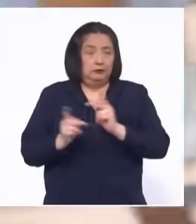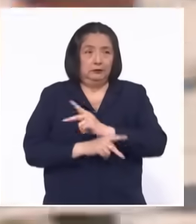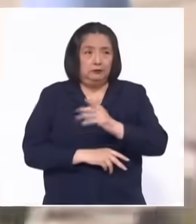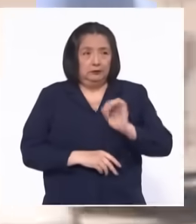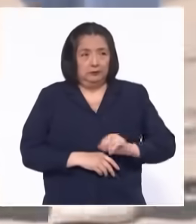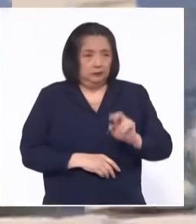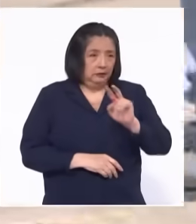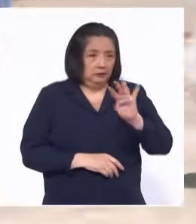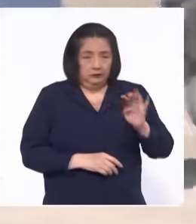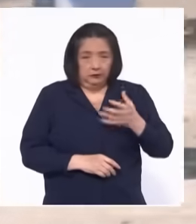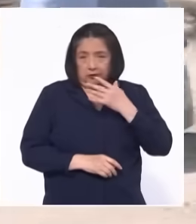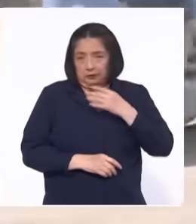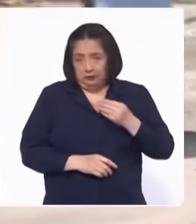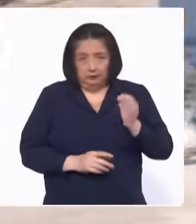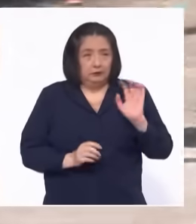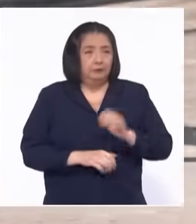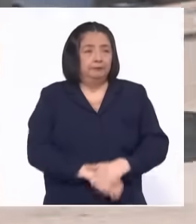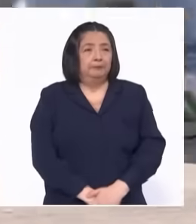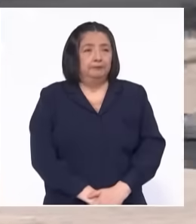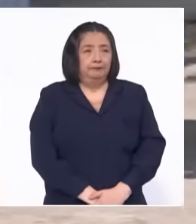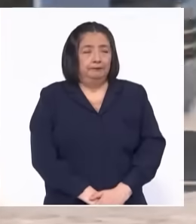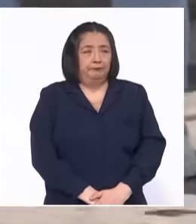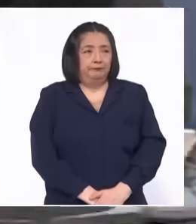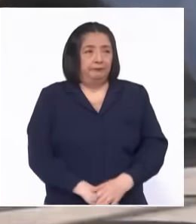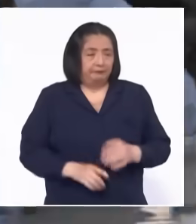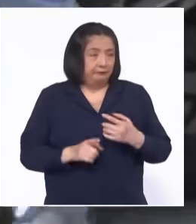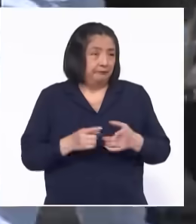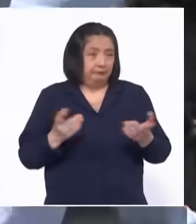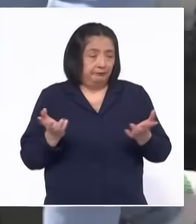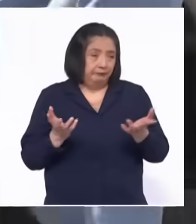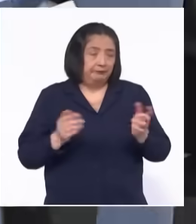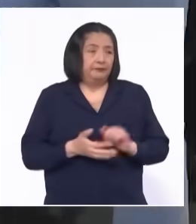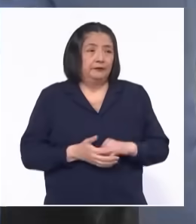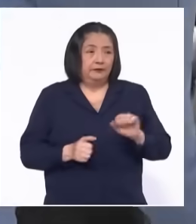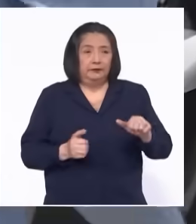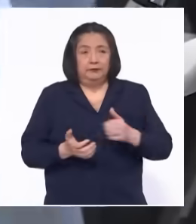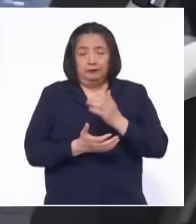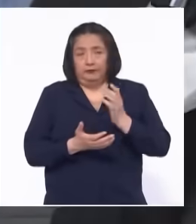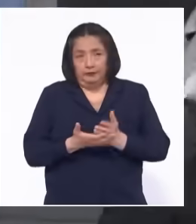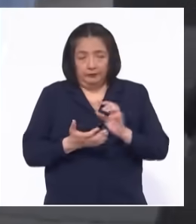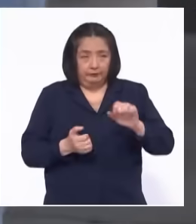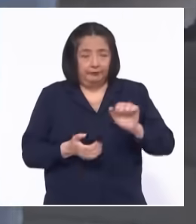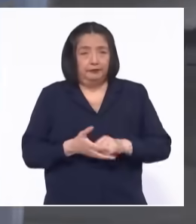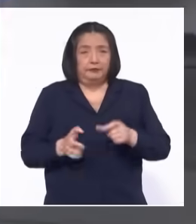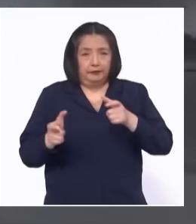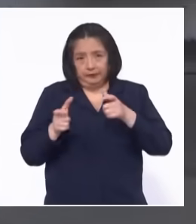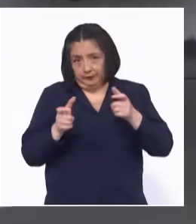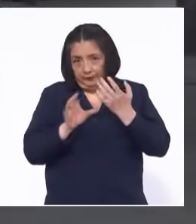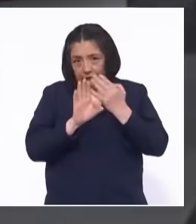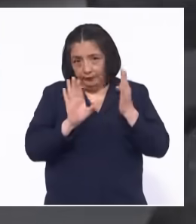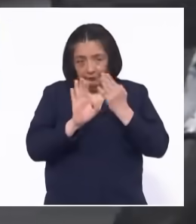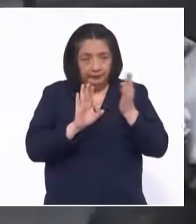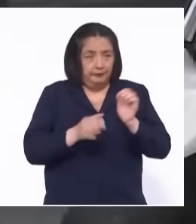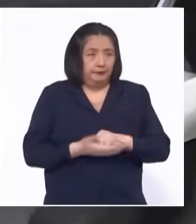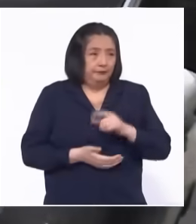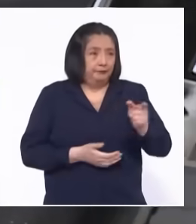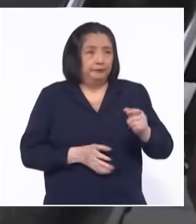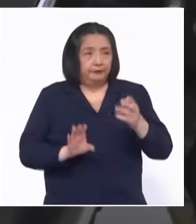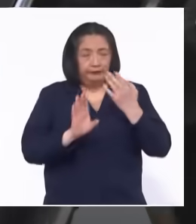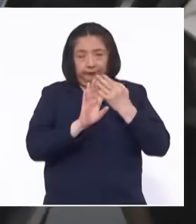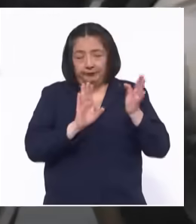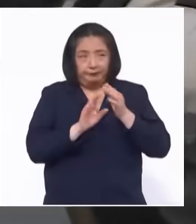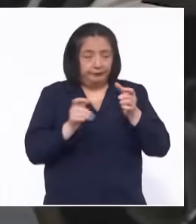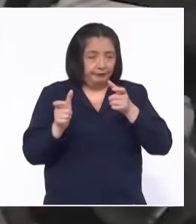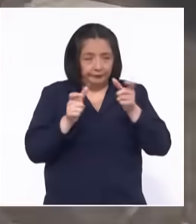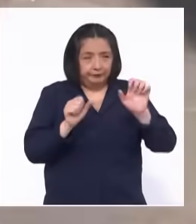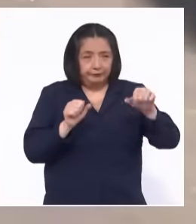que el 24 de diciembre. Pero igual, o sea, el problema ahorita es el control de las puertas. El control de las puertas, que está